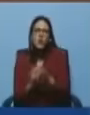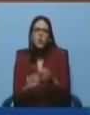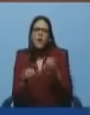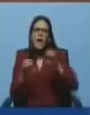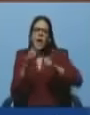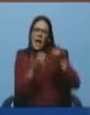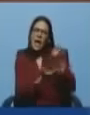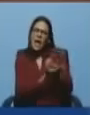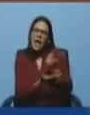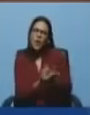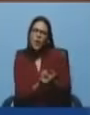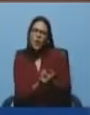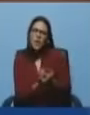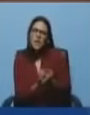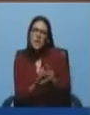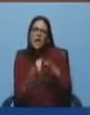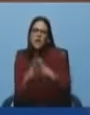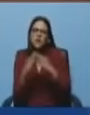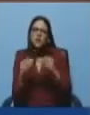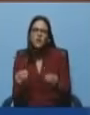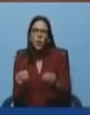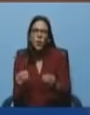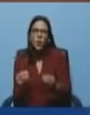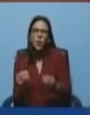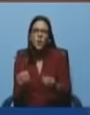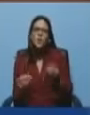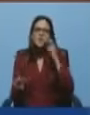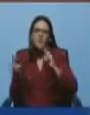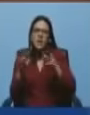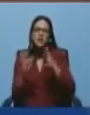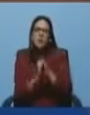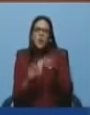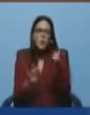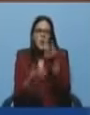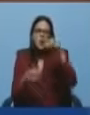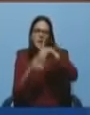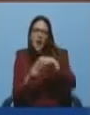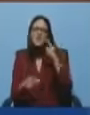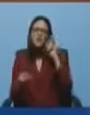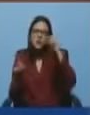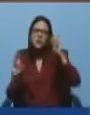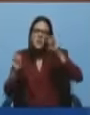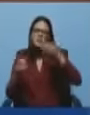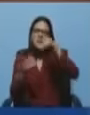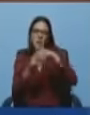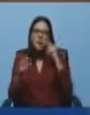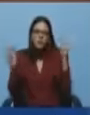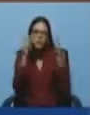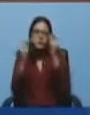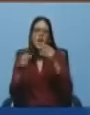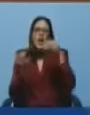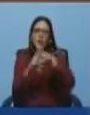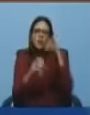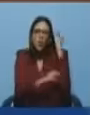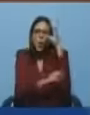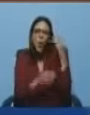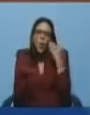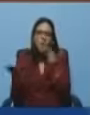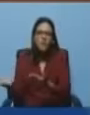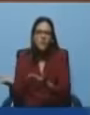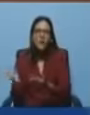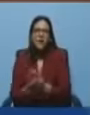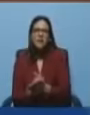economía mundial, estas transacciones en monedas locales, otro de los puntos centrales que se estarán abordando en